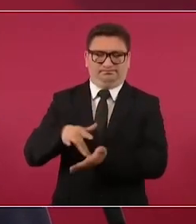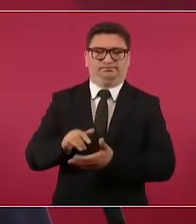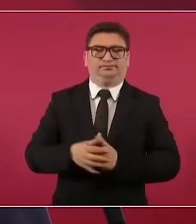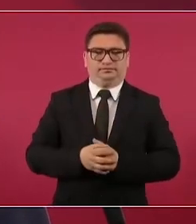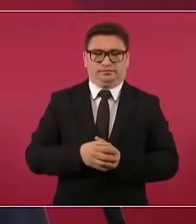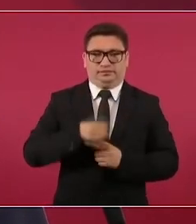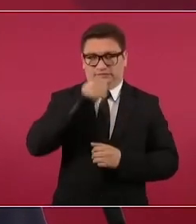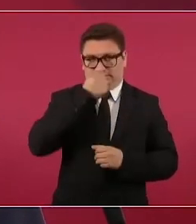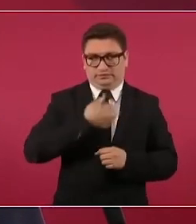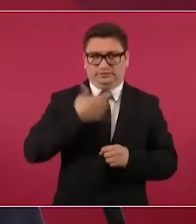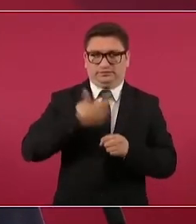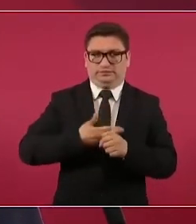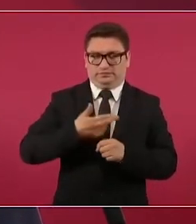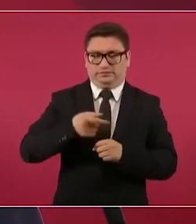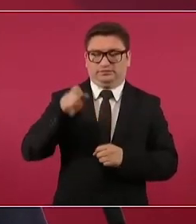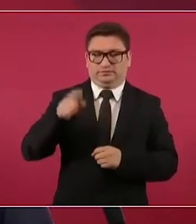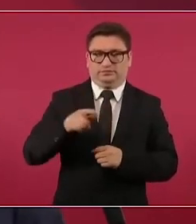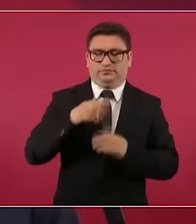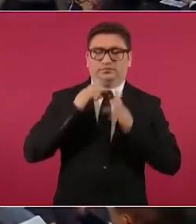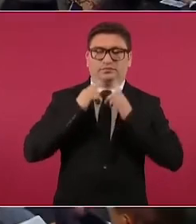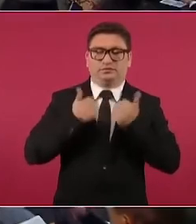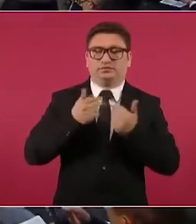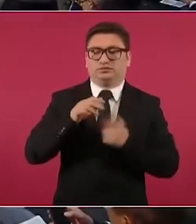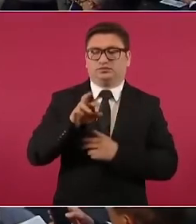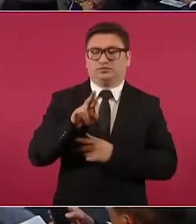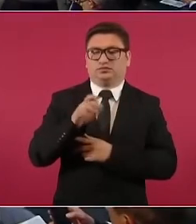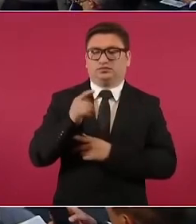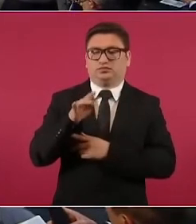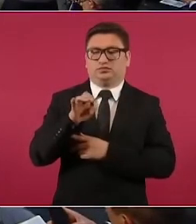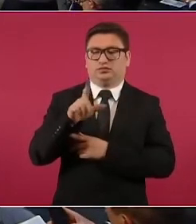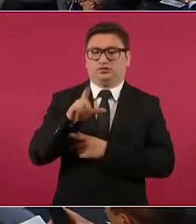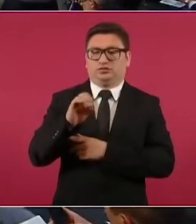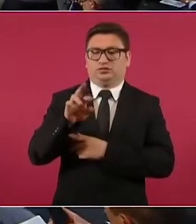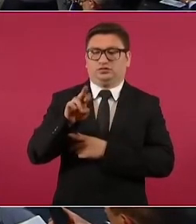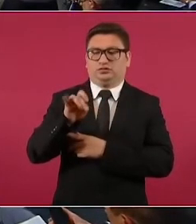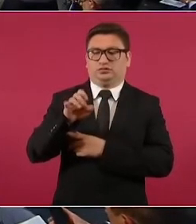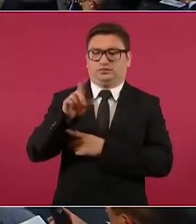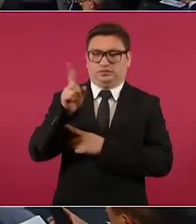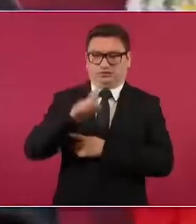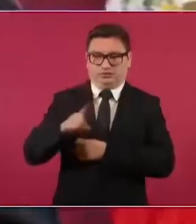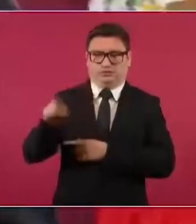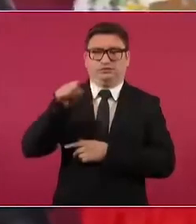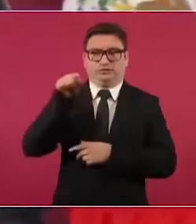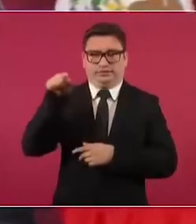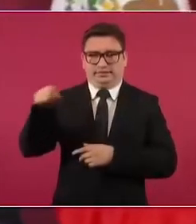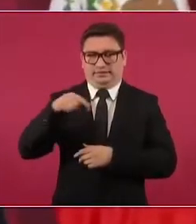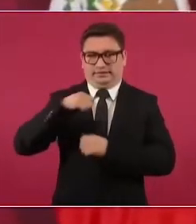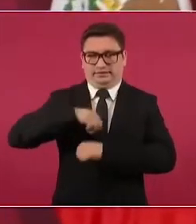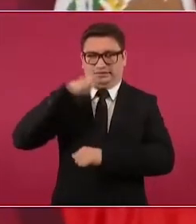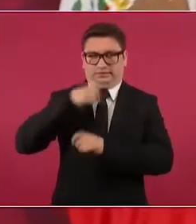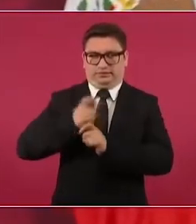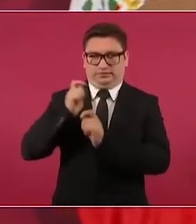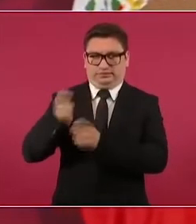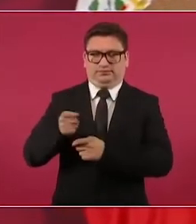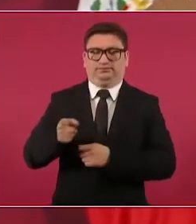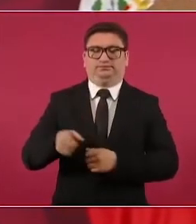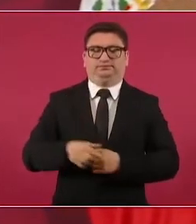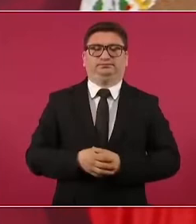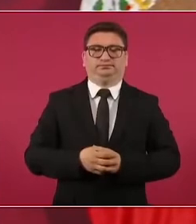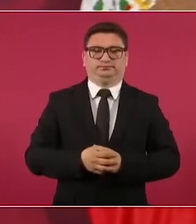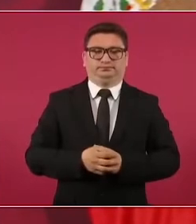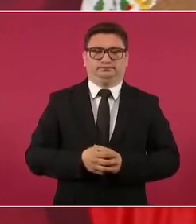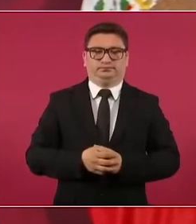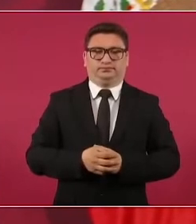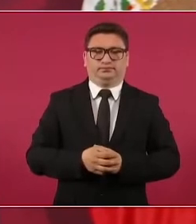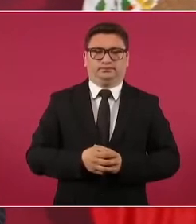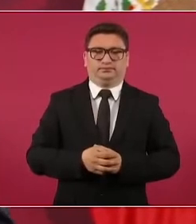El secretario de Hacienda, Rogelio Ramírez de la O, es el encargado